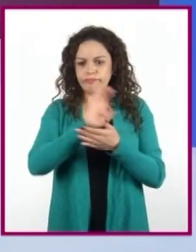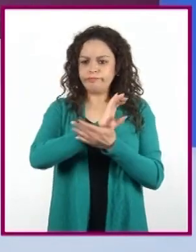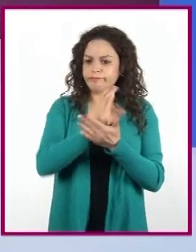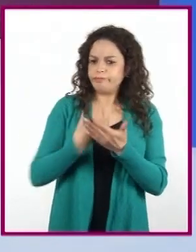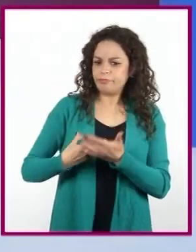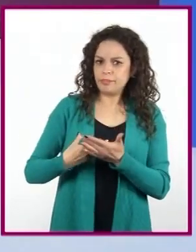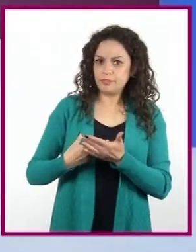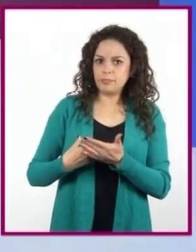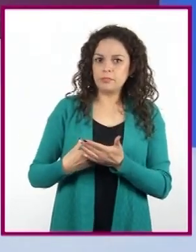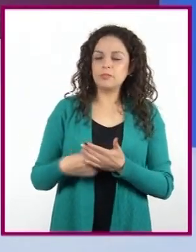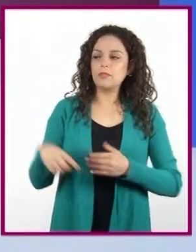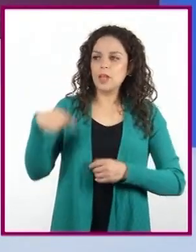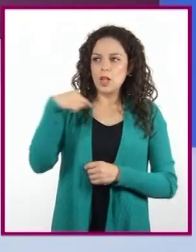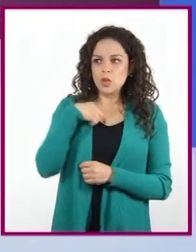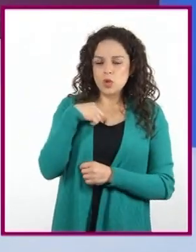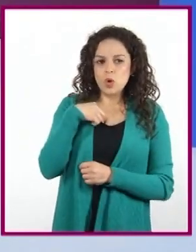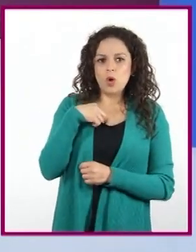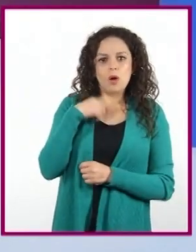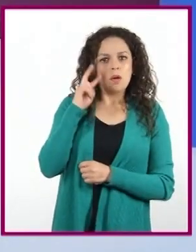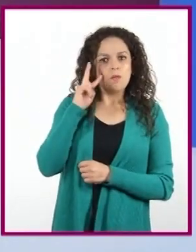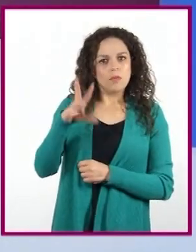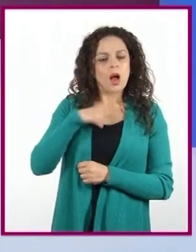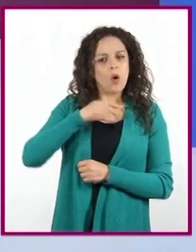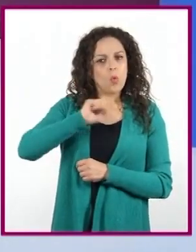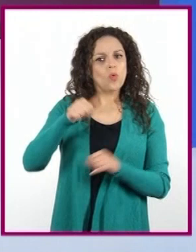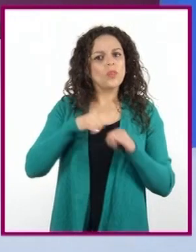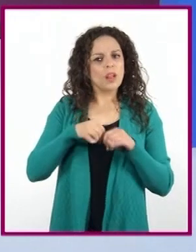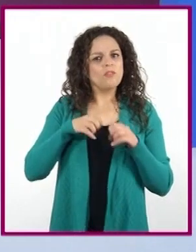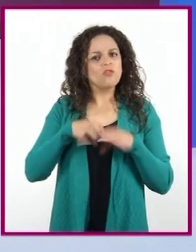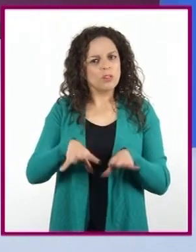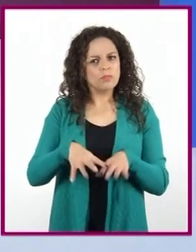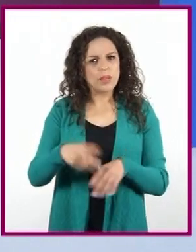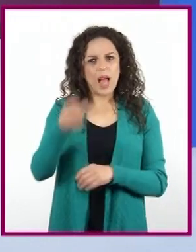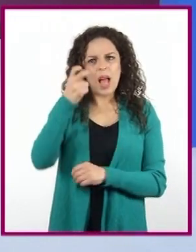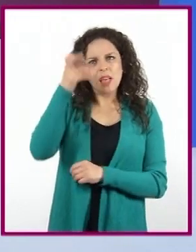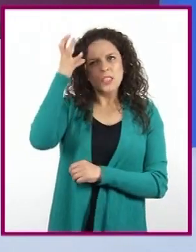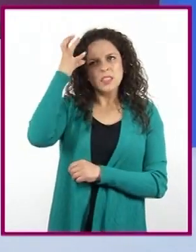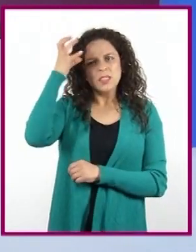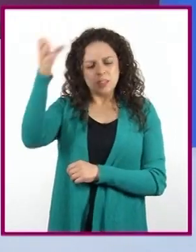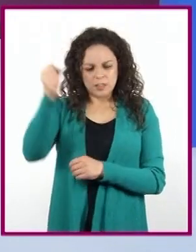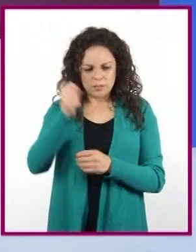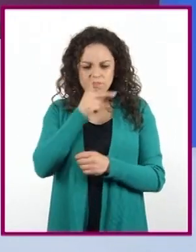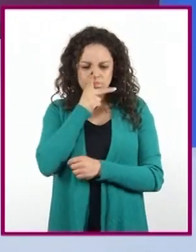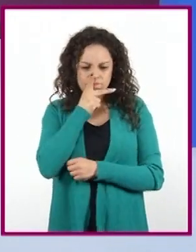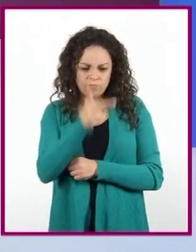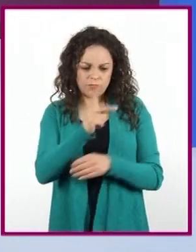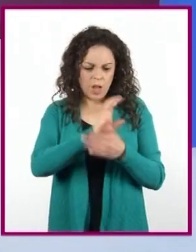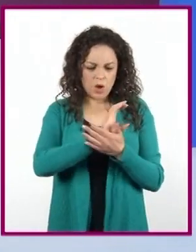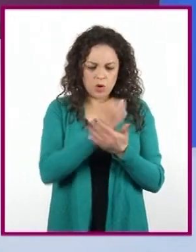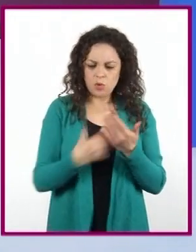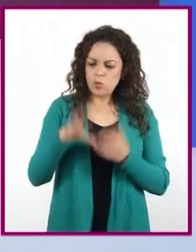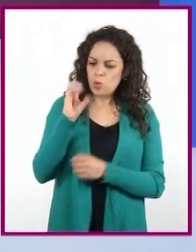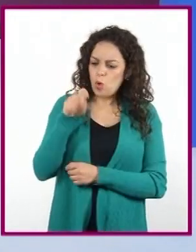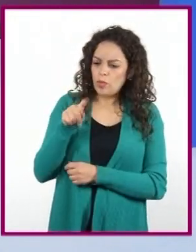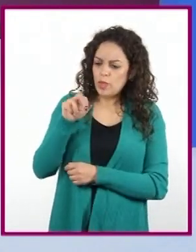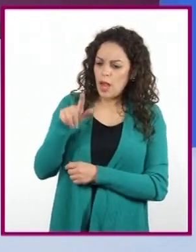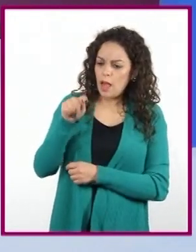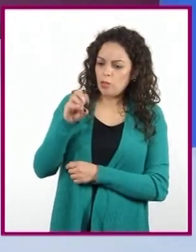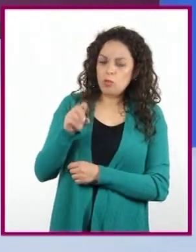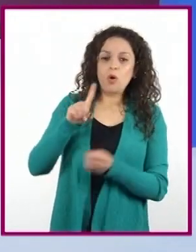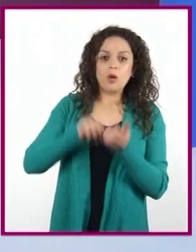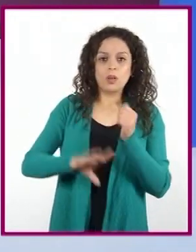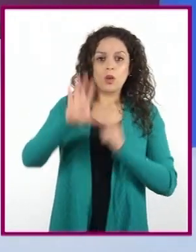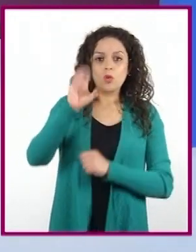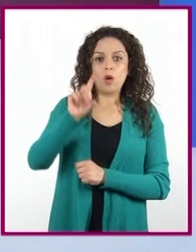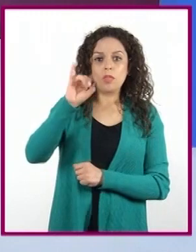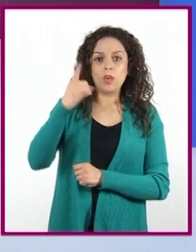encontré otra información al respecto. La definición de contrato, según el Código Civil Federal, en